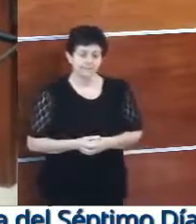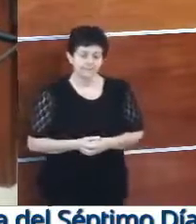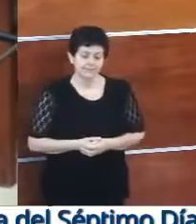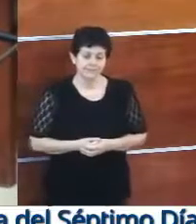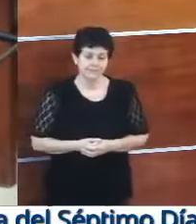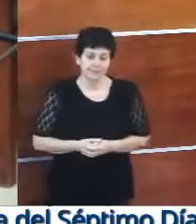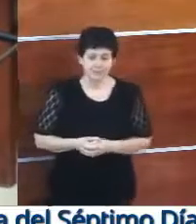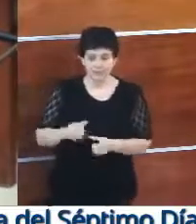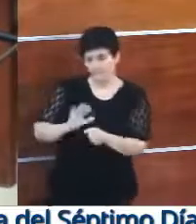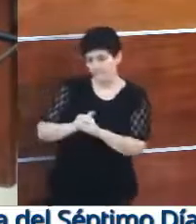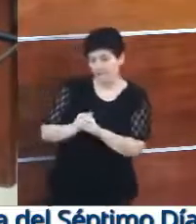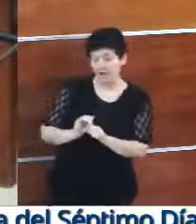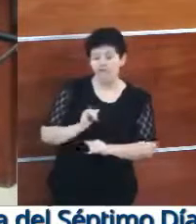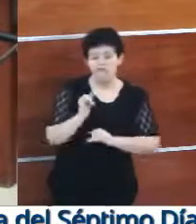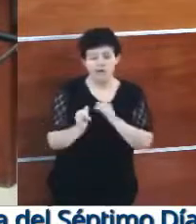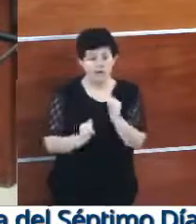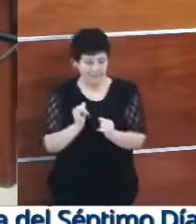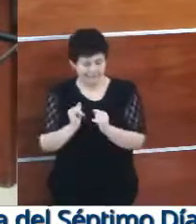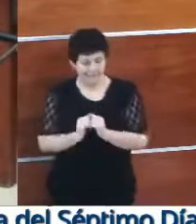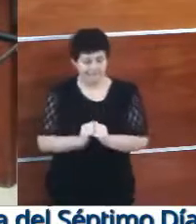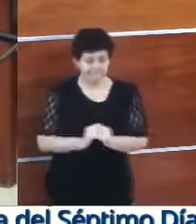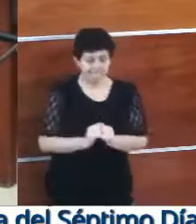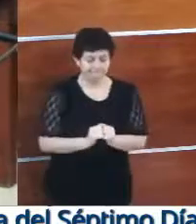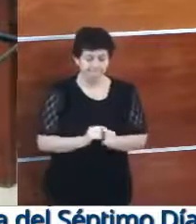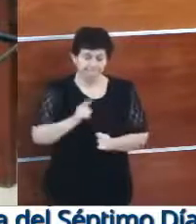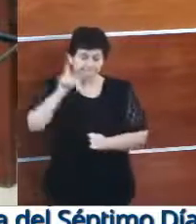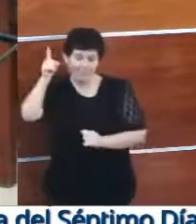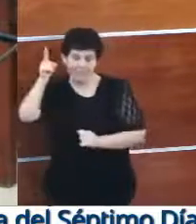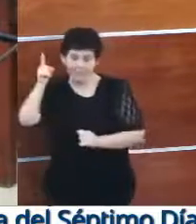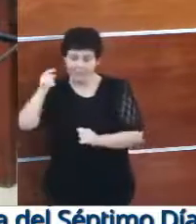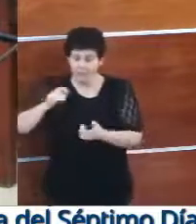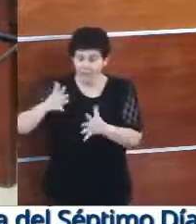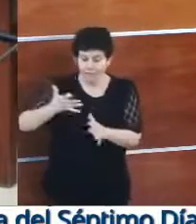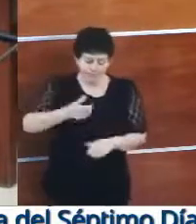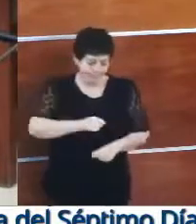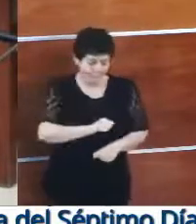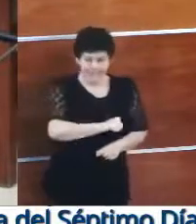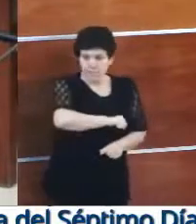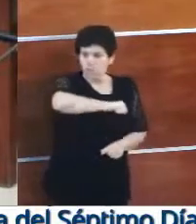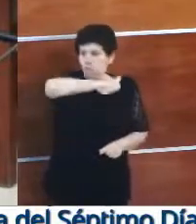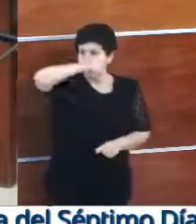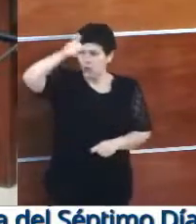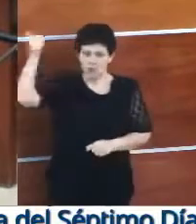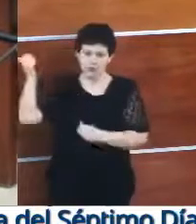Apóstol Pablo en 1 Corintios 15, 25 dice que él vendrá victorioso sobre sus enemigos.